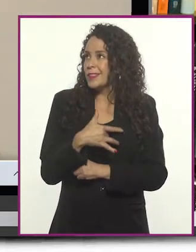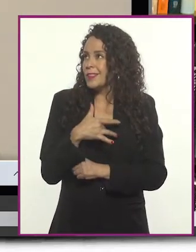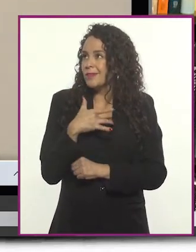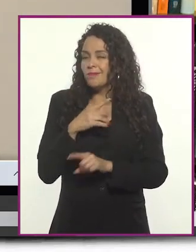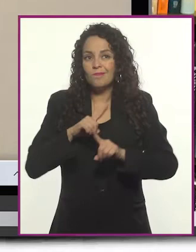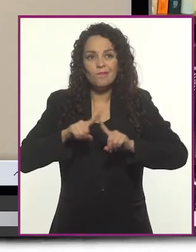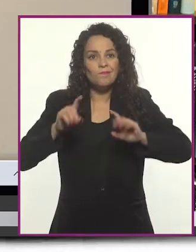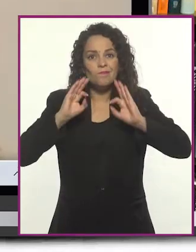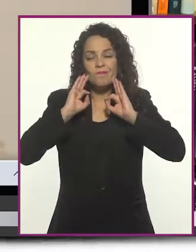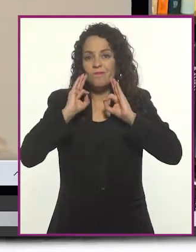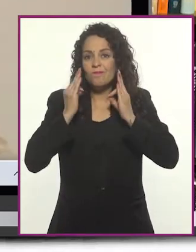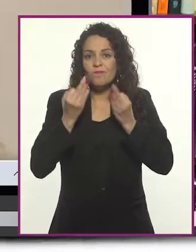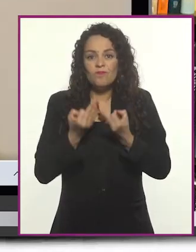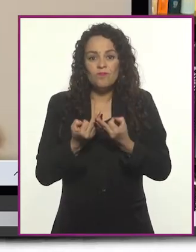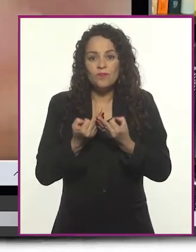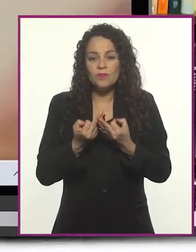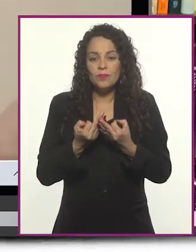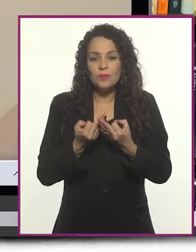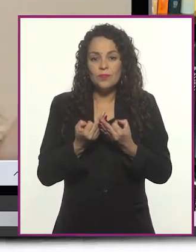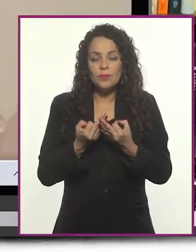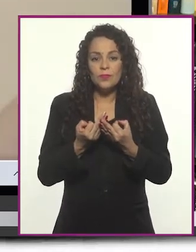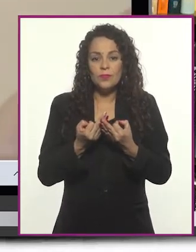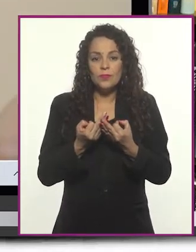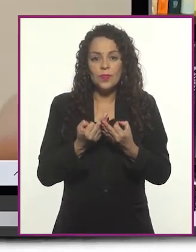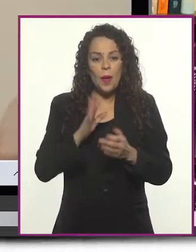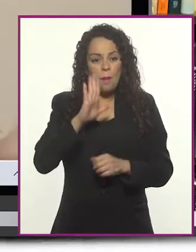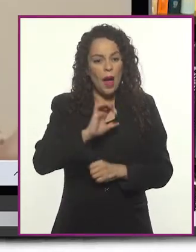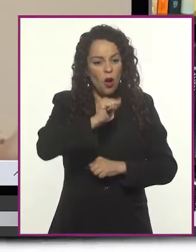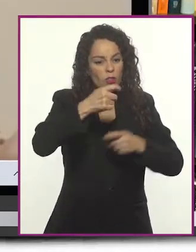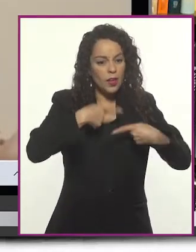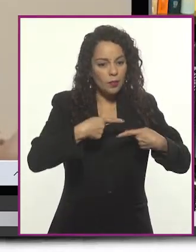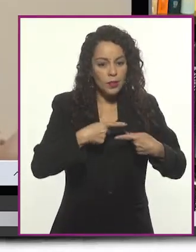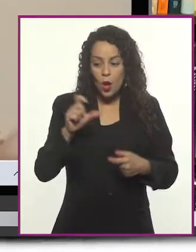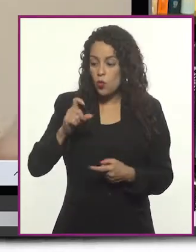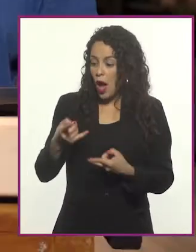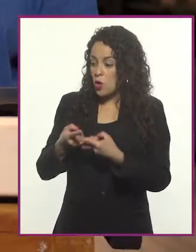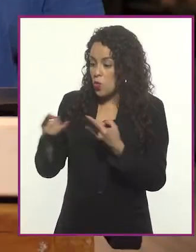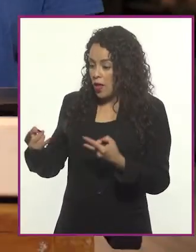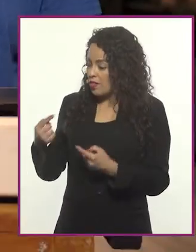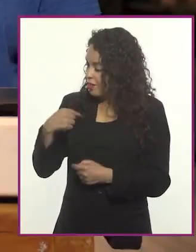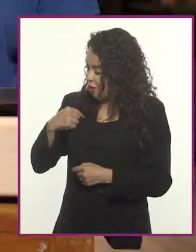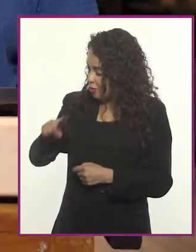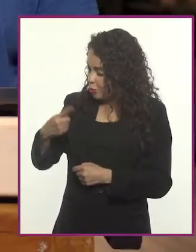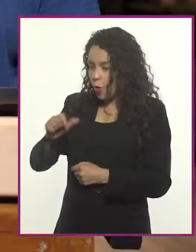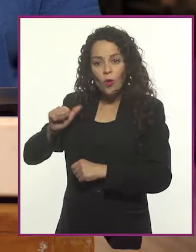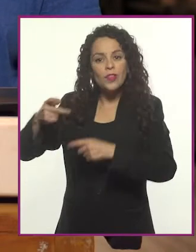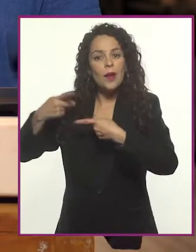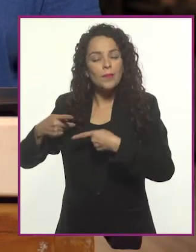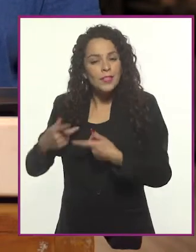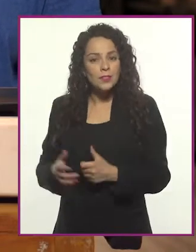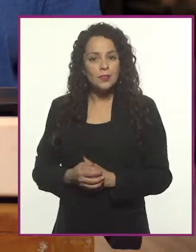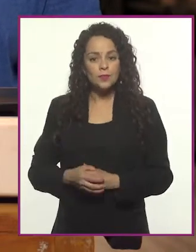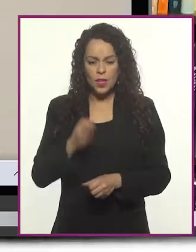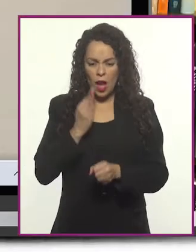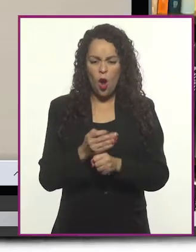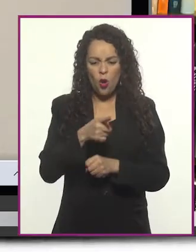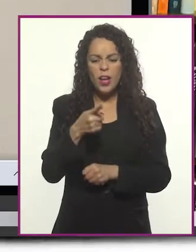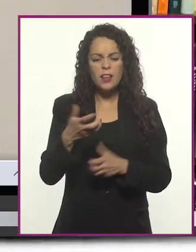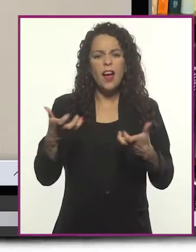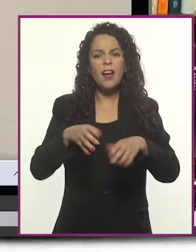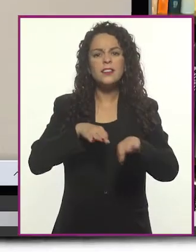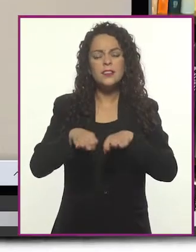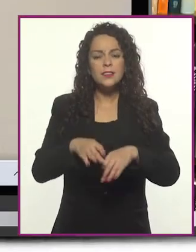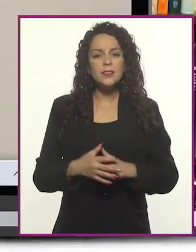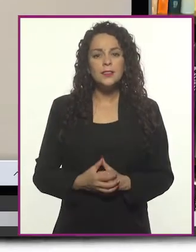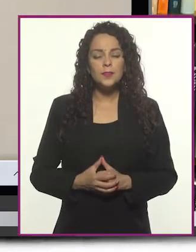manera y soy una persona, y cuando escribo cuentos soy otra persona. ¿En qué estás trabajando actualmente?